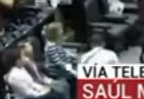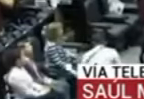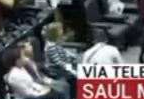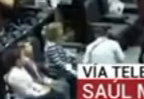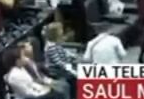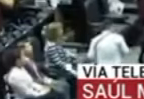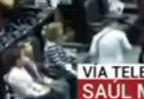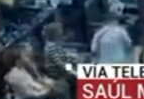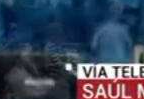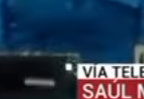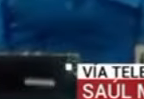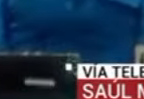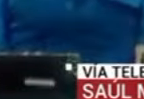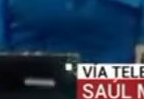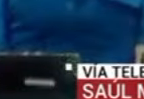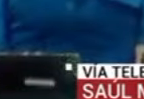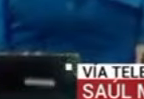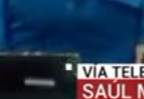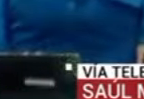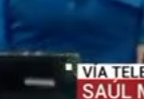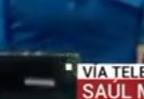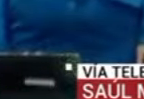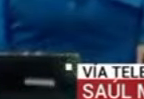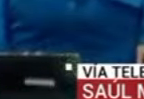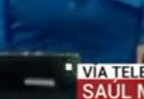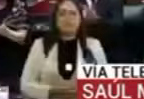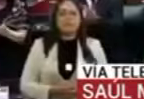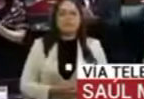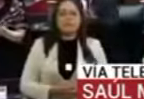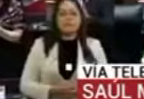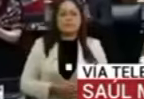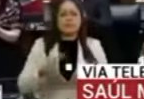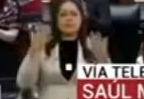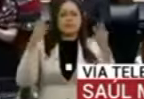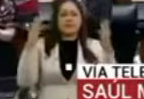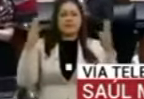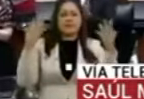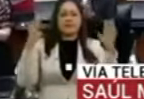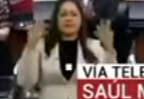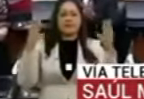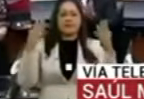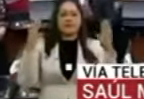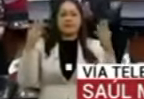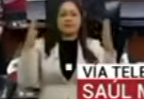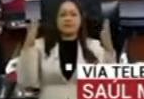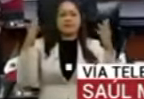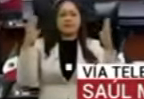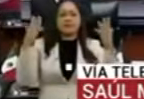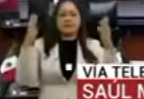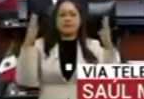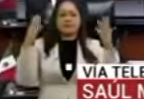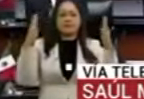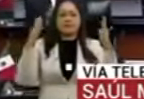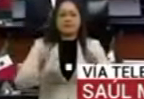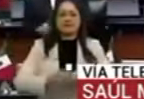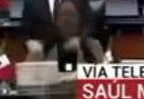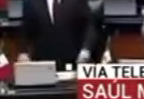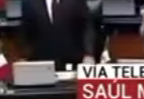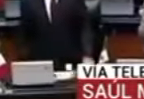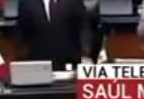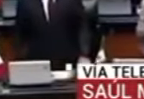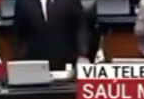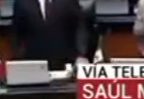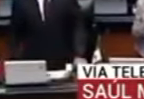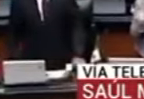cómo se persuade a alguien en un tema tan Eh pues tan complejo y tan importante Mire yo lo que le digo es